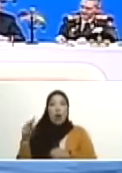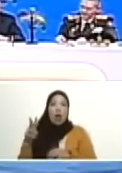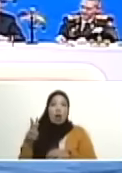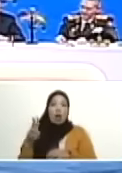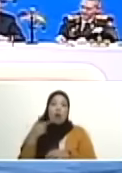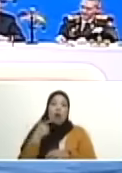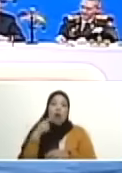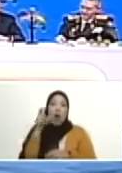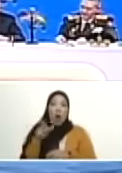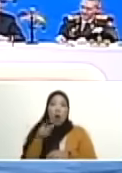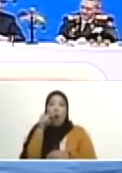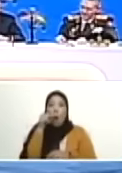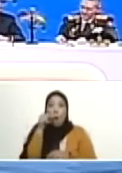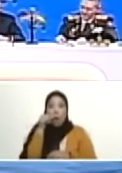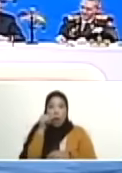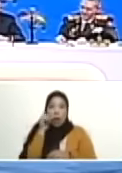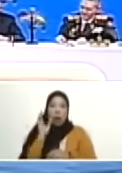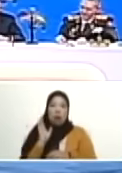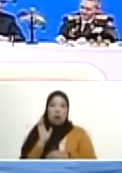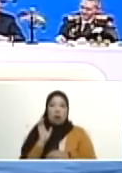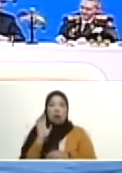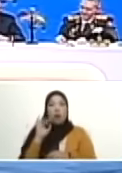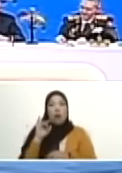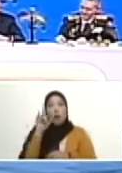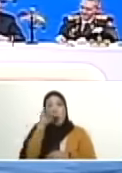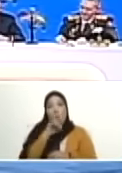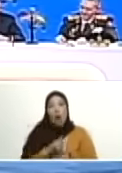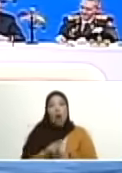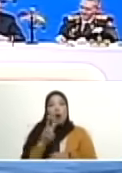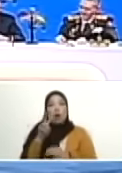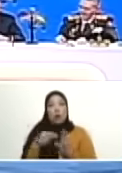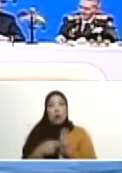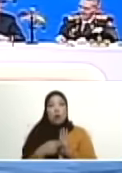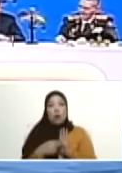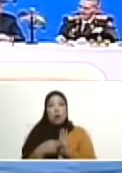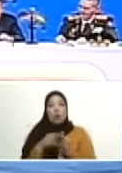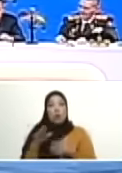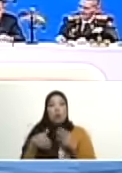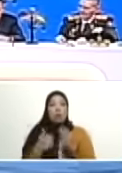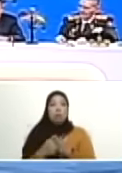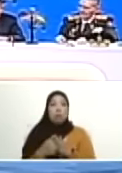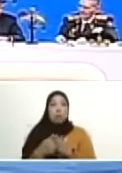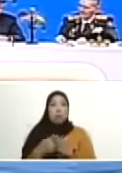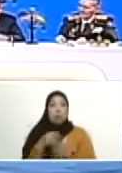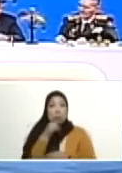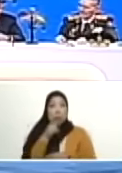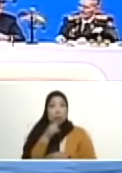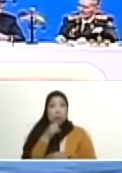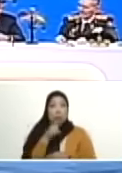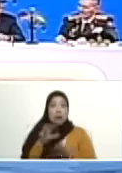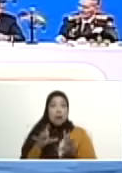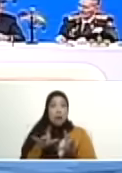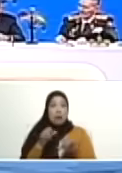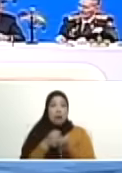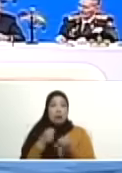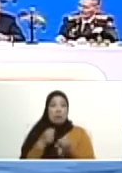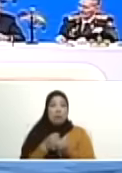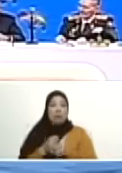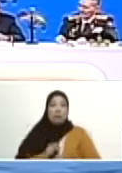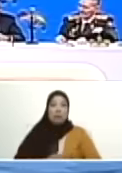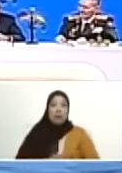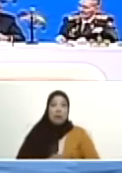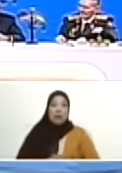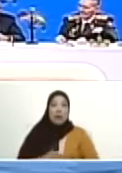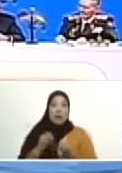Guterres, aquí el 9 de julio del año 2015, le entrego al secretario general de